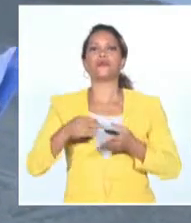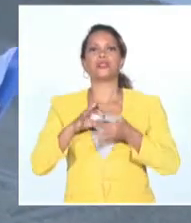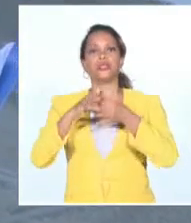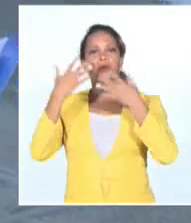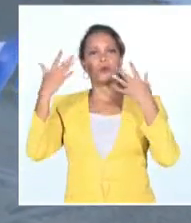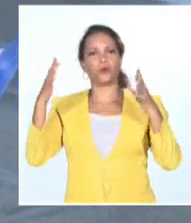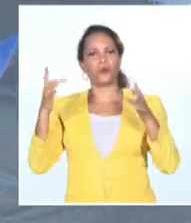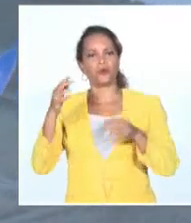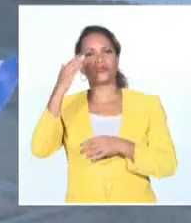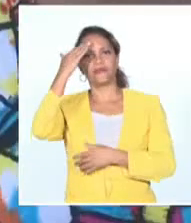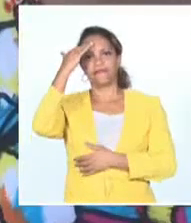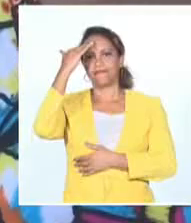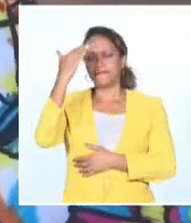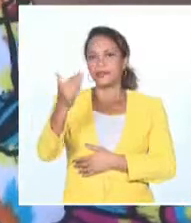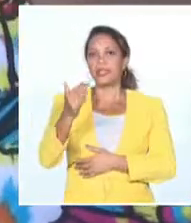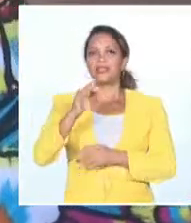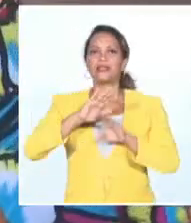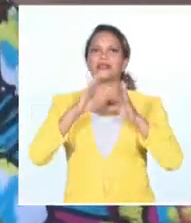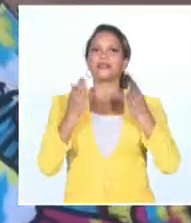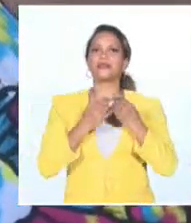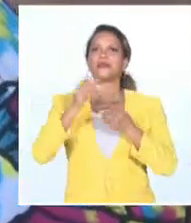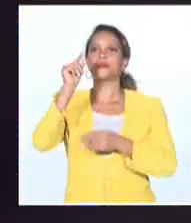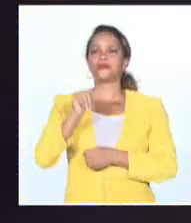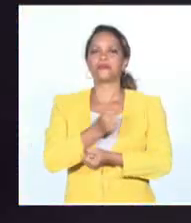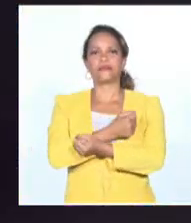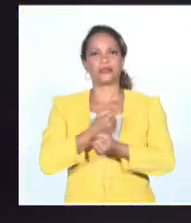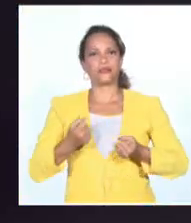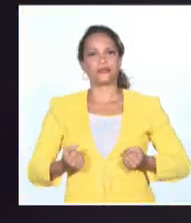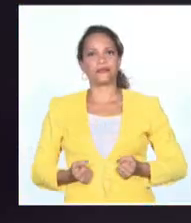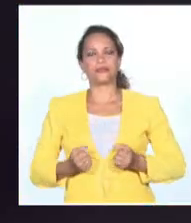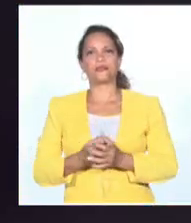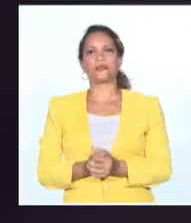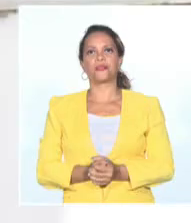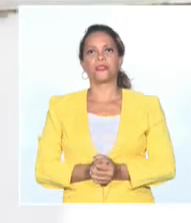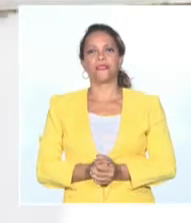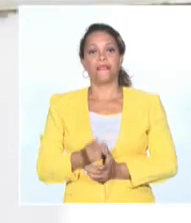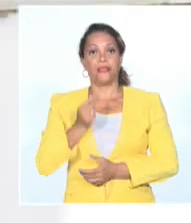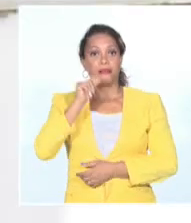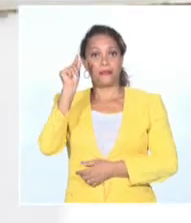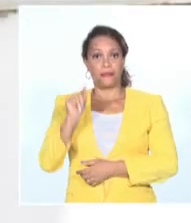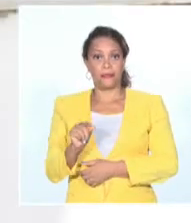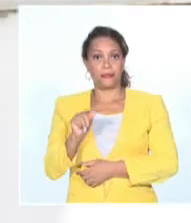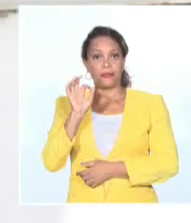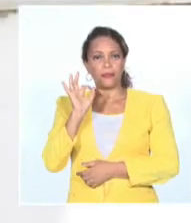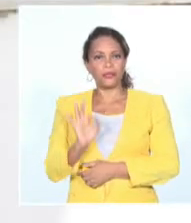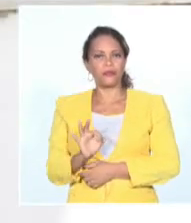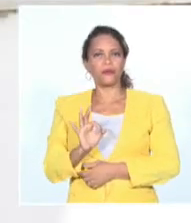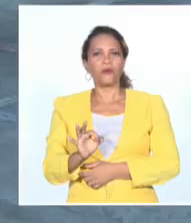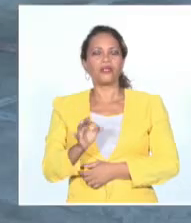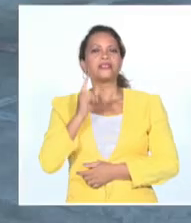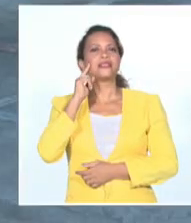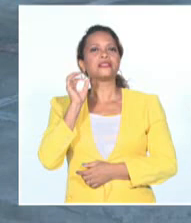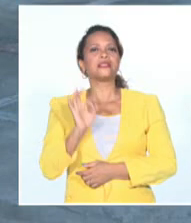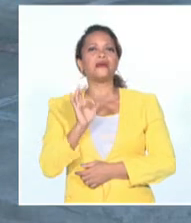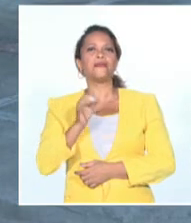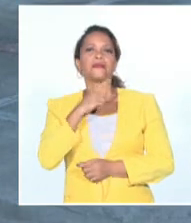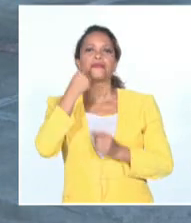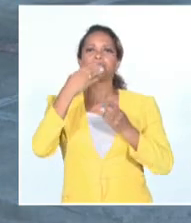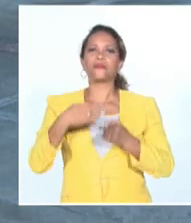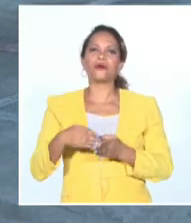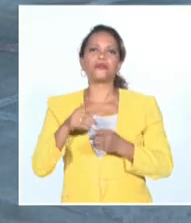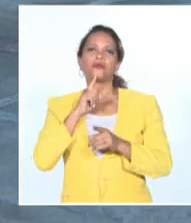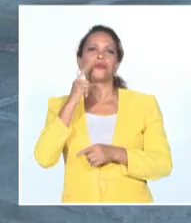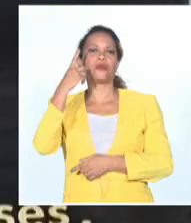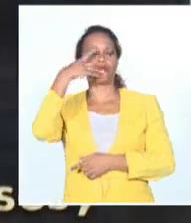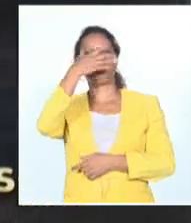eterno agradecimiento a cuanto se ha sacrificado en la historia. Pedro Figueredo Cisneros queda inmortalizado desde el canto de un morir